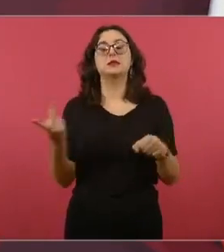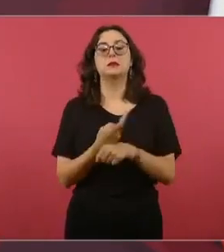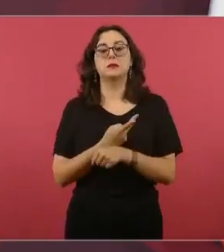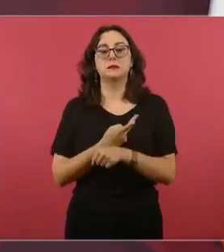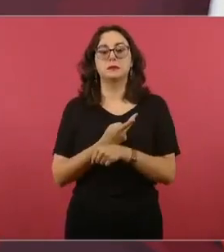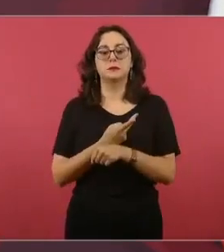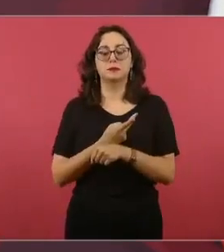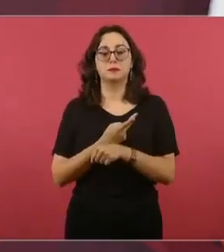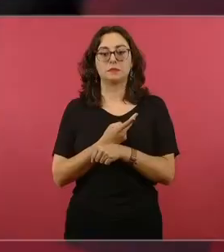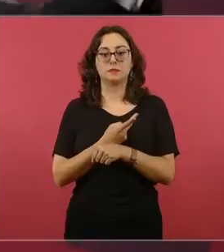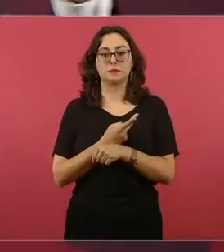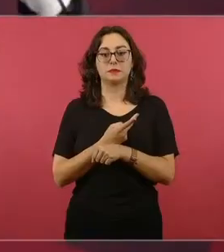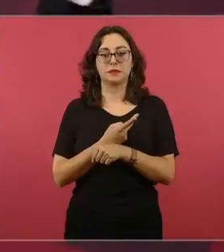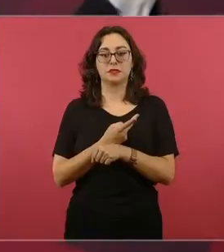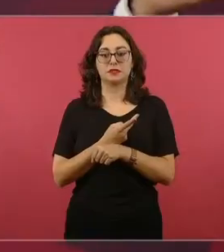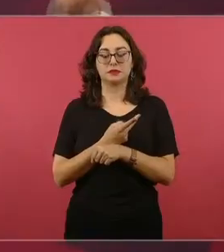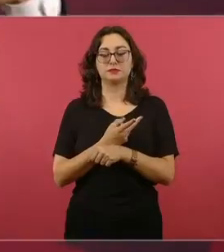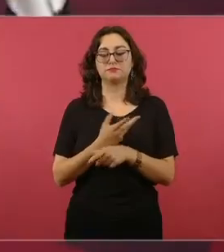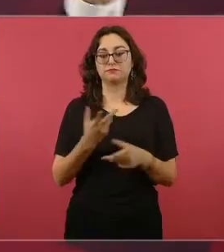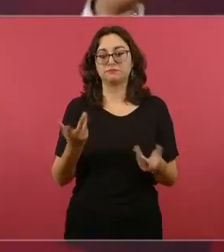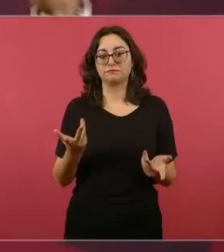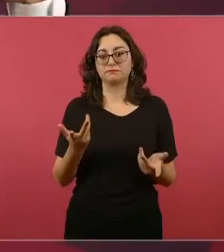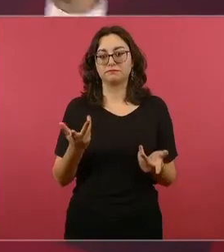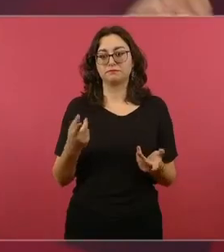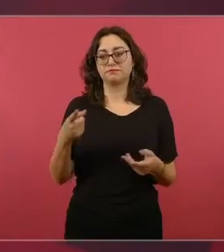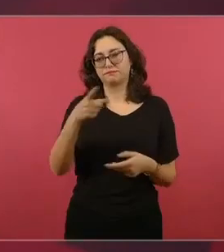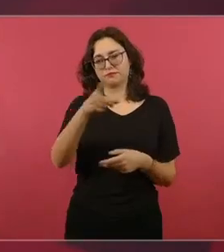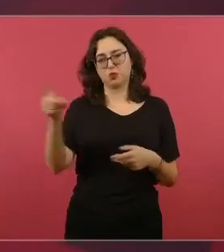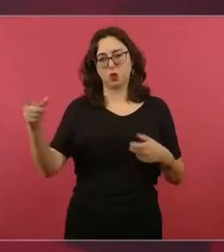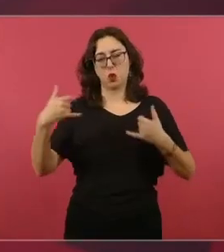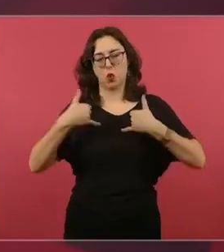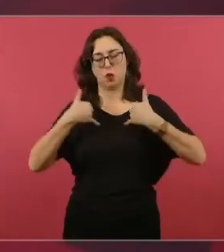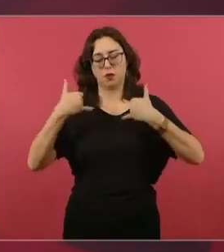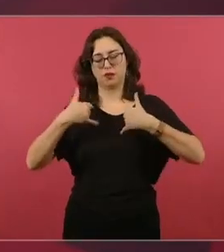destitución, renuncia, esto para los jóvenes, porque está difícil que